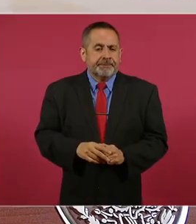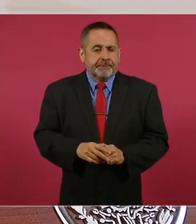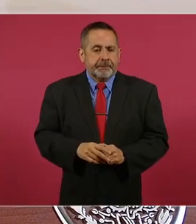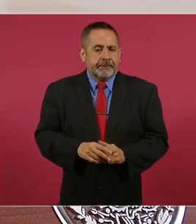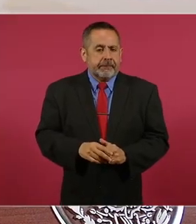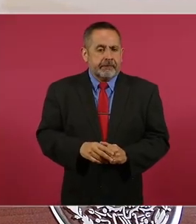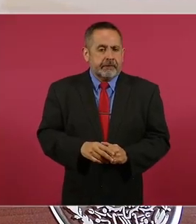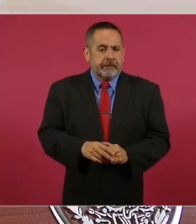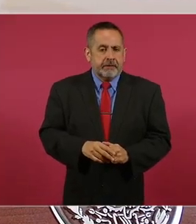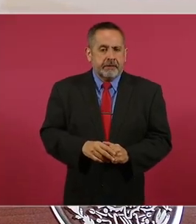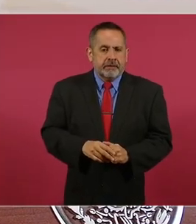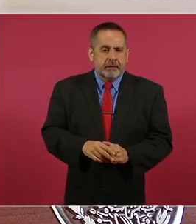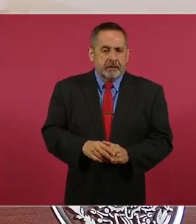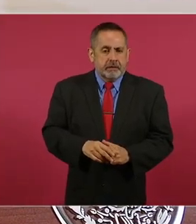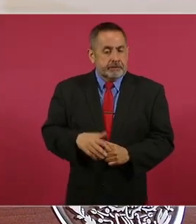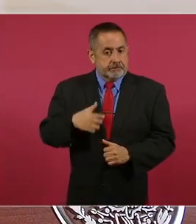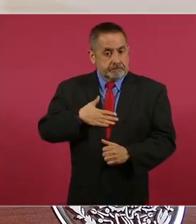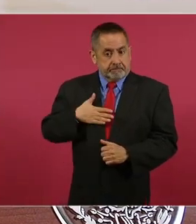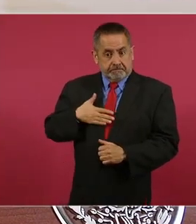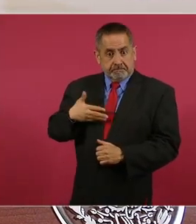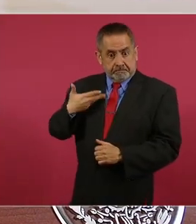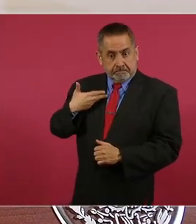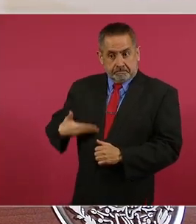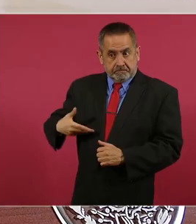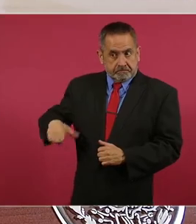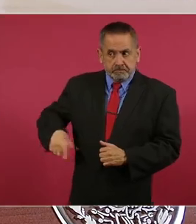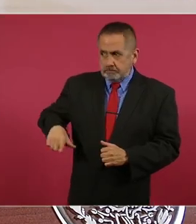este gobierno